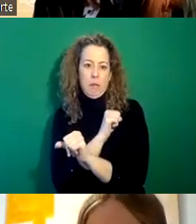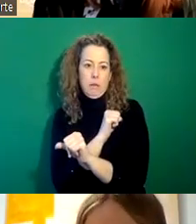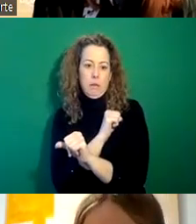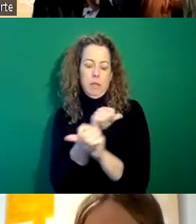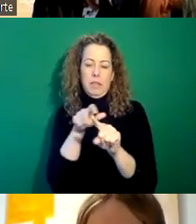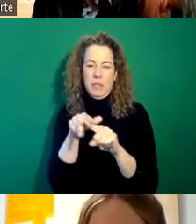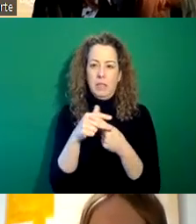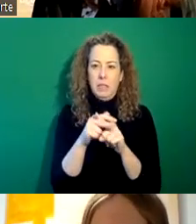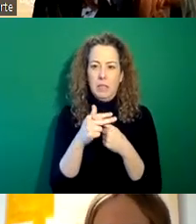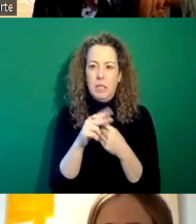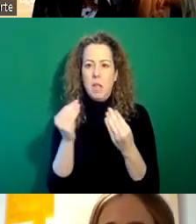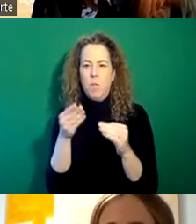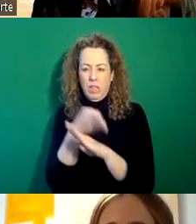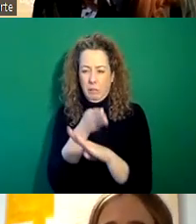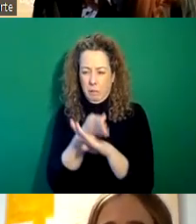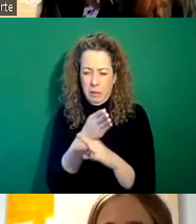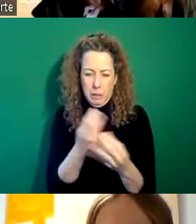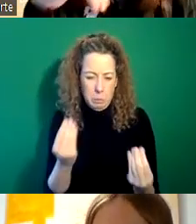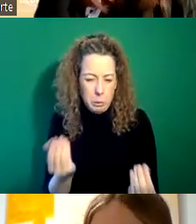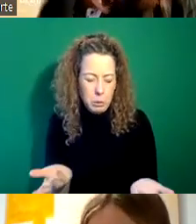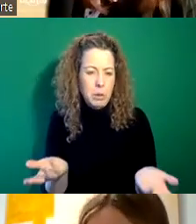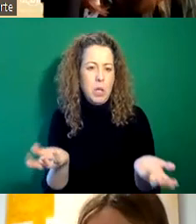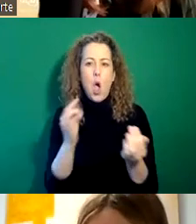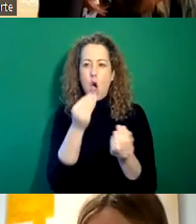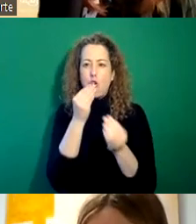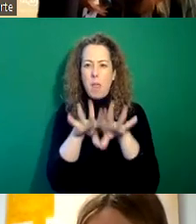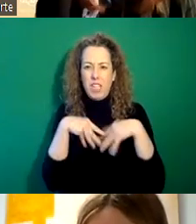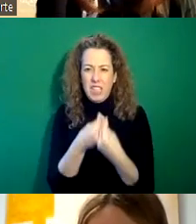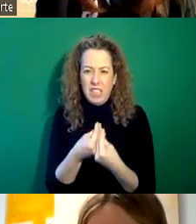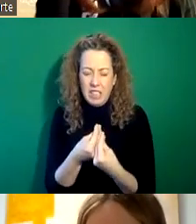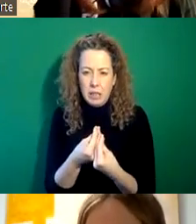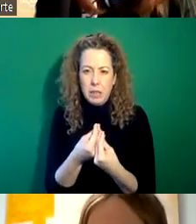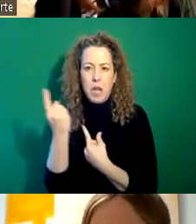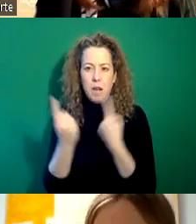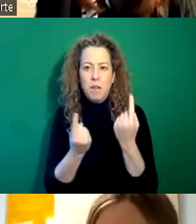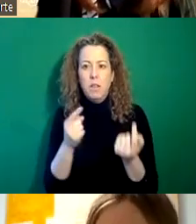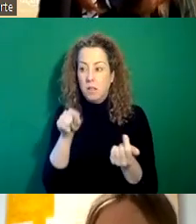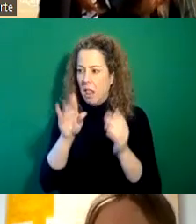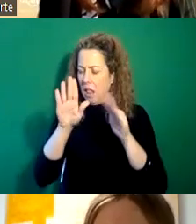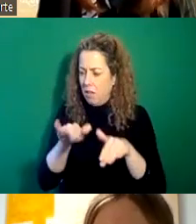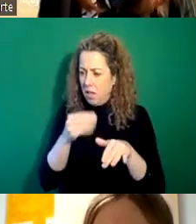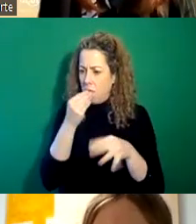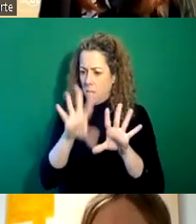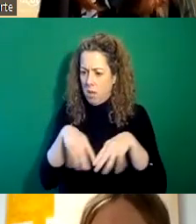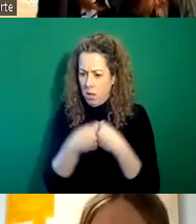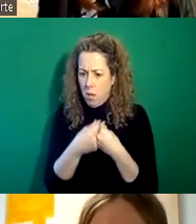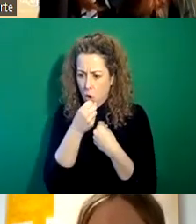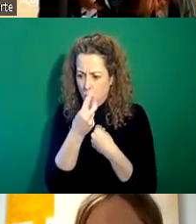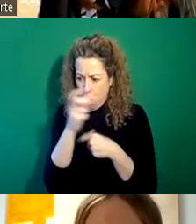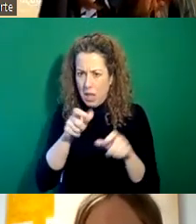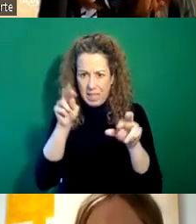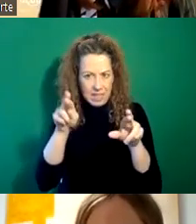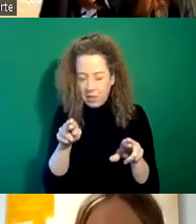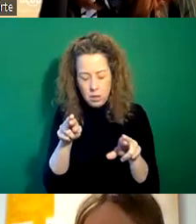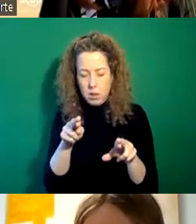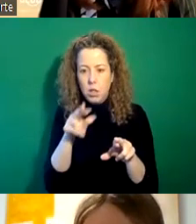talleres con elevada presencia, comedores saturados a veces, y no eran tanto saturados por número de residentes,